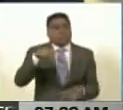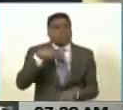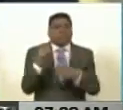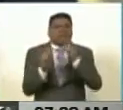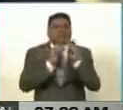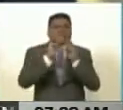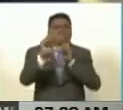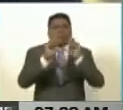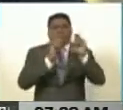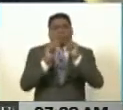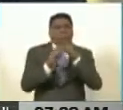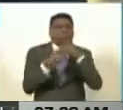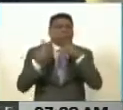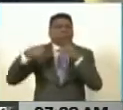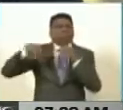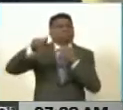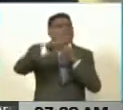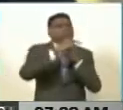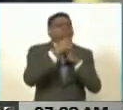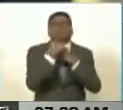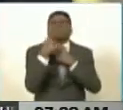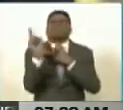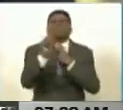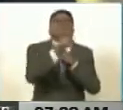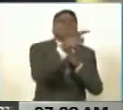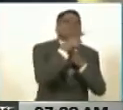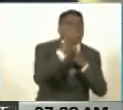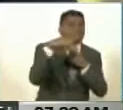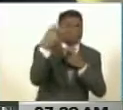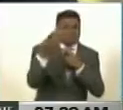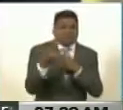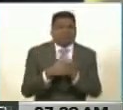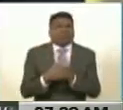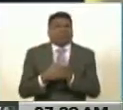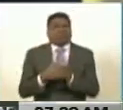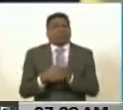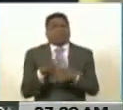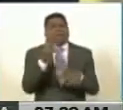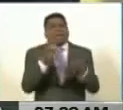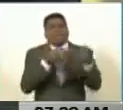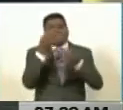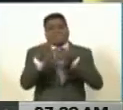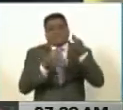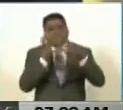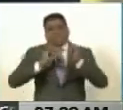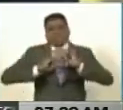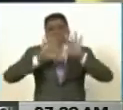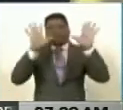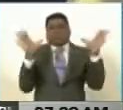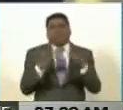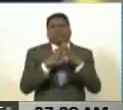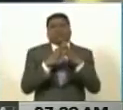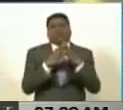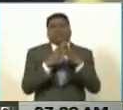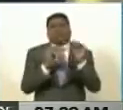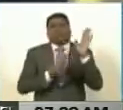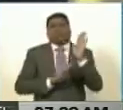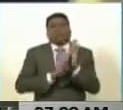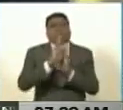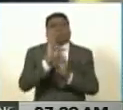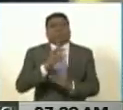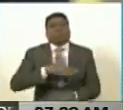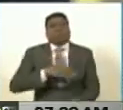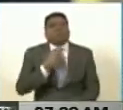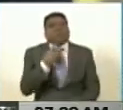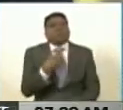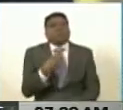prensa muy concreta, muy metódica, muy específica, explicando todos estos avances. Pero te pudiera decir